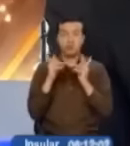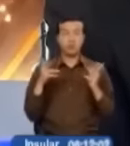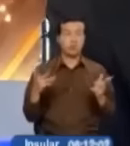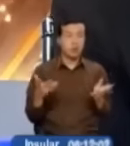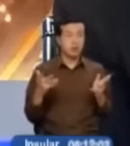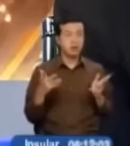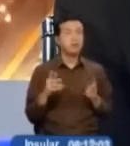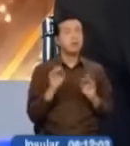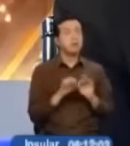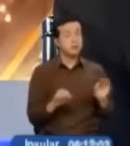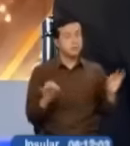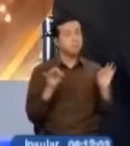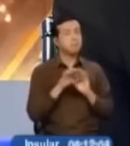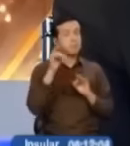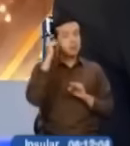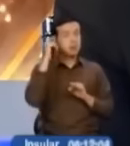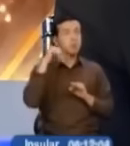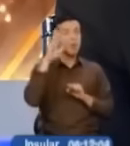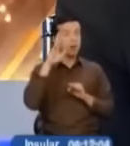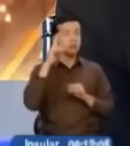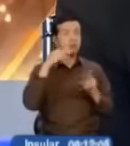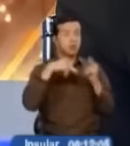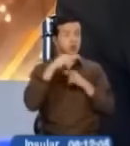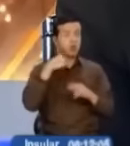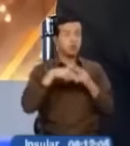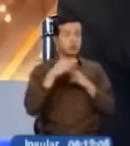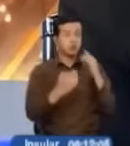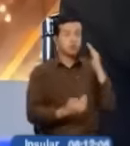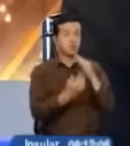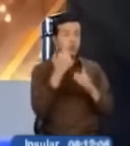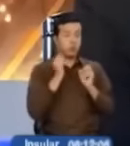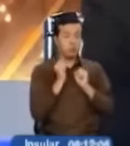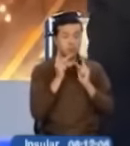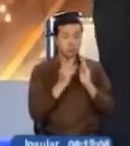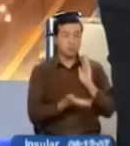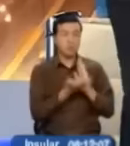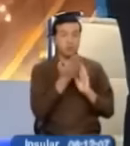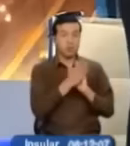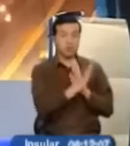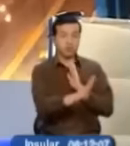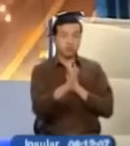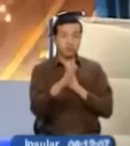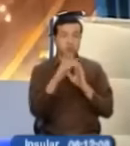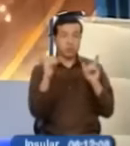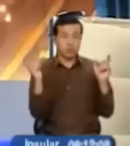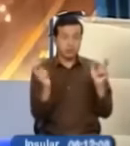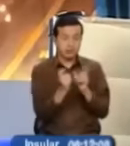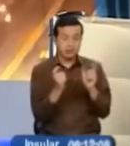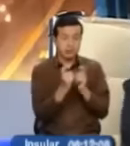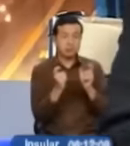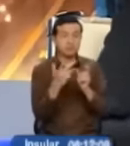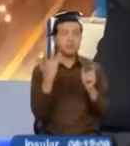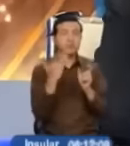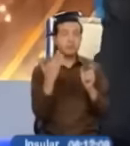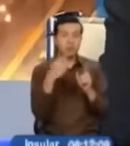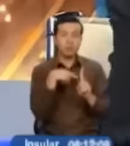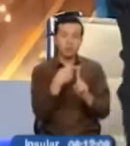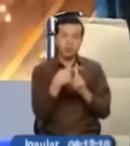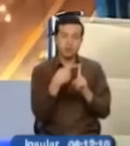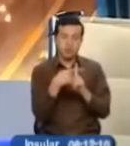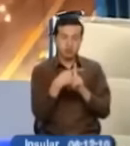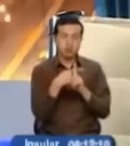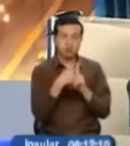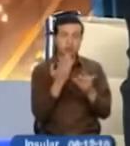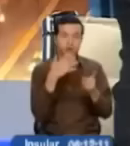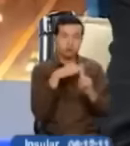y deberíamos generar emprendimiento de oportunidad para que las finanzas populares tengan un efecto y un impacto positivo en